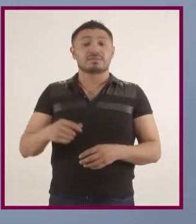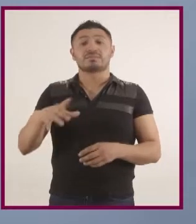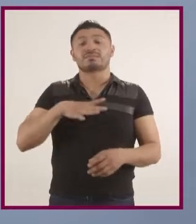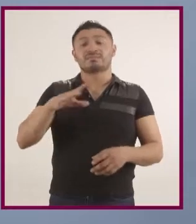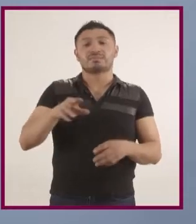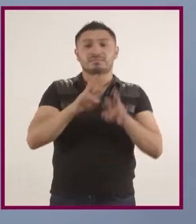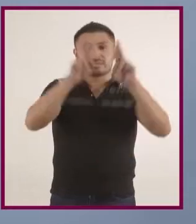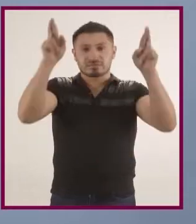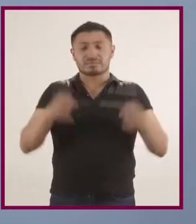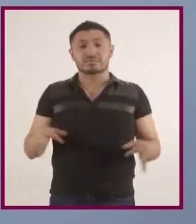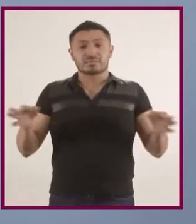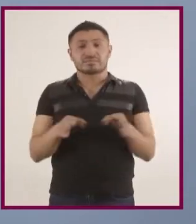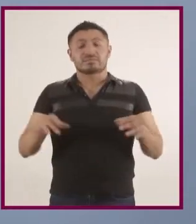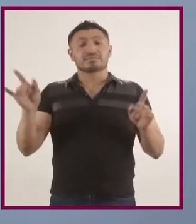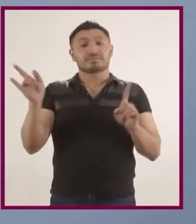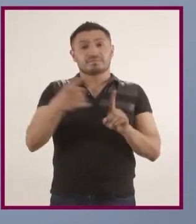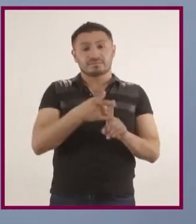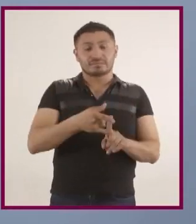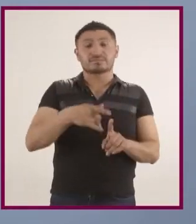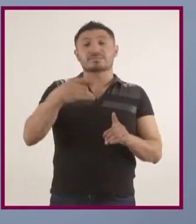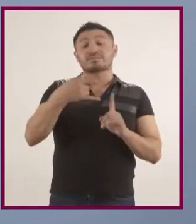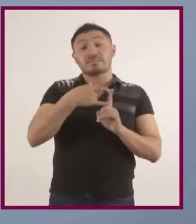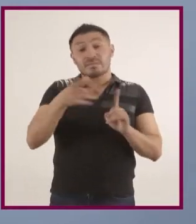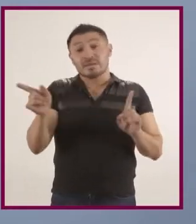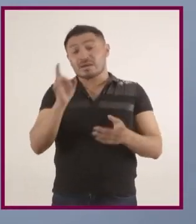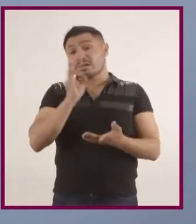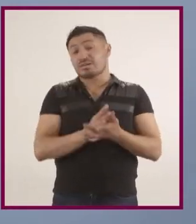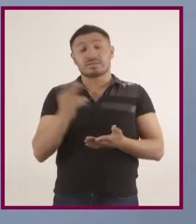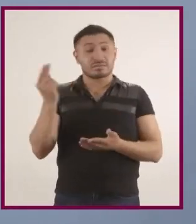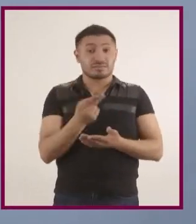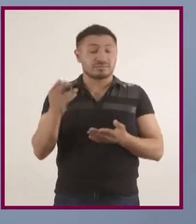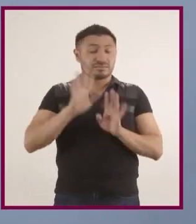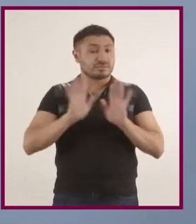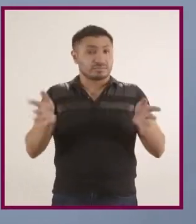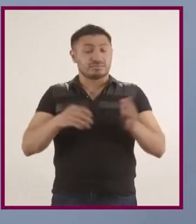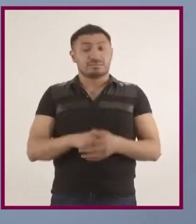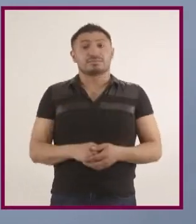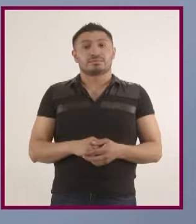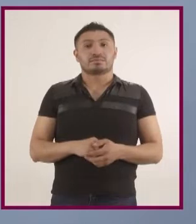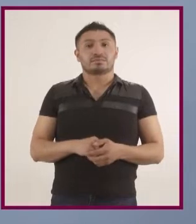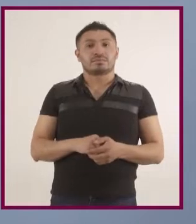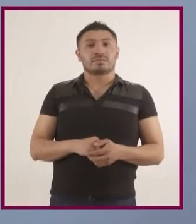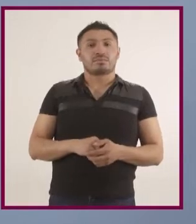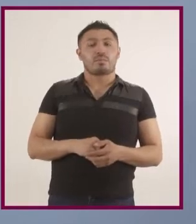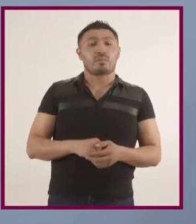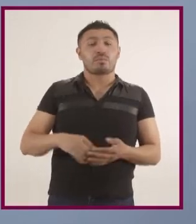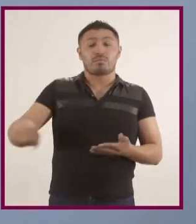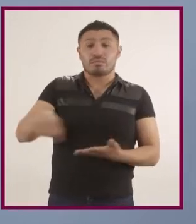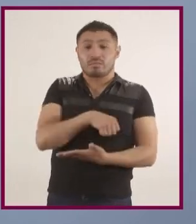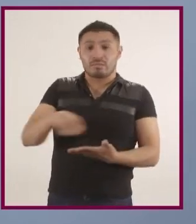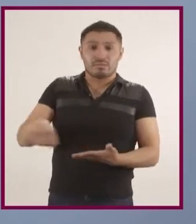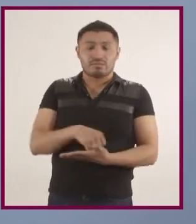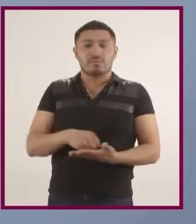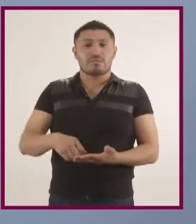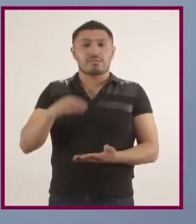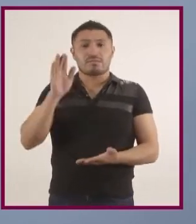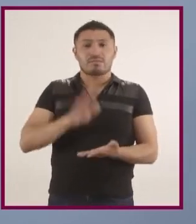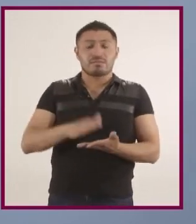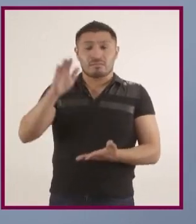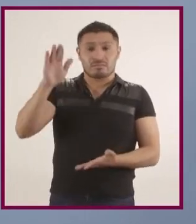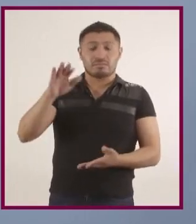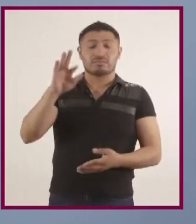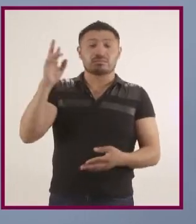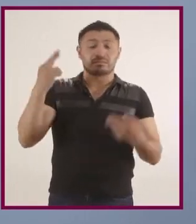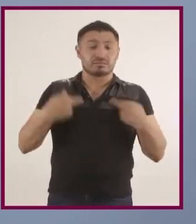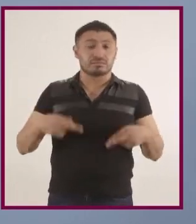el congelador estén siempre cerrados y abrirlos solo cuando sea necesario al planchar acumular la mayor cantidad